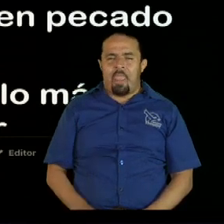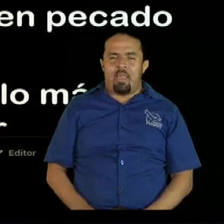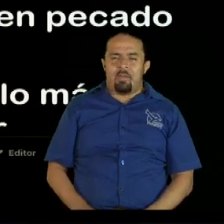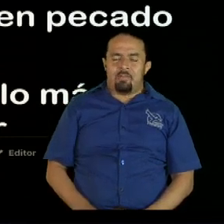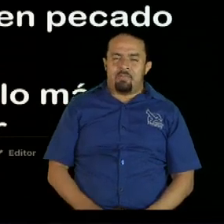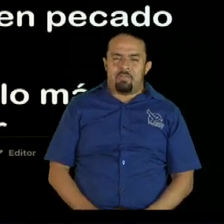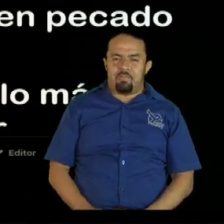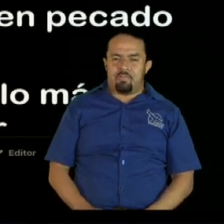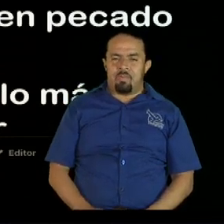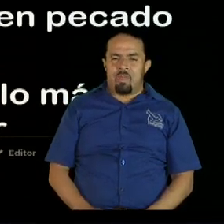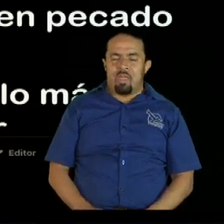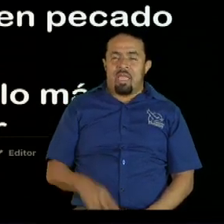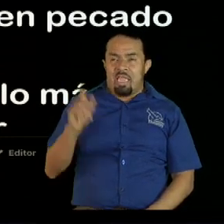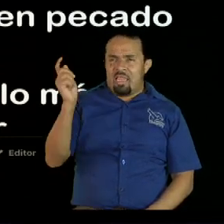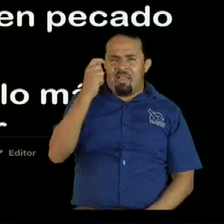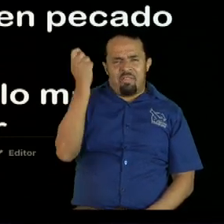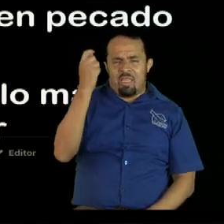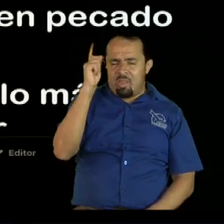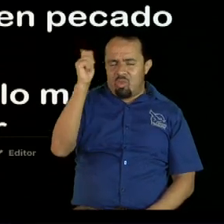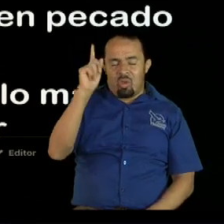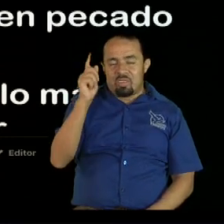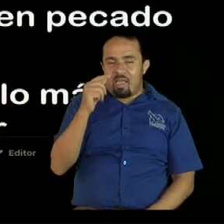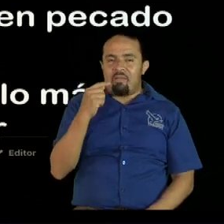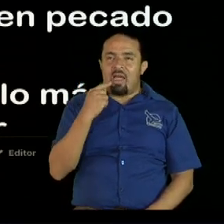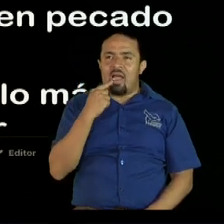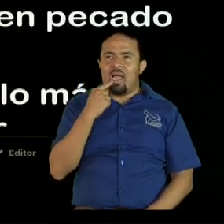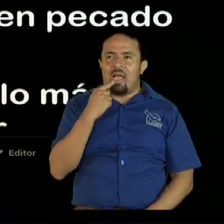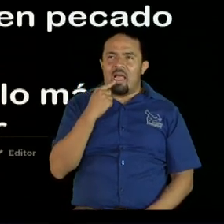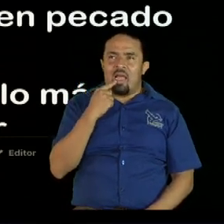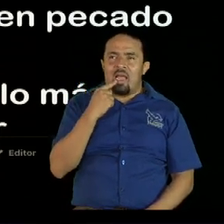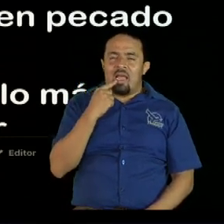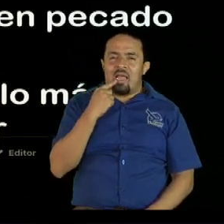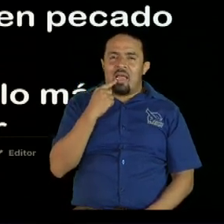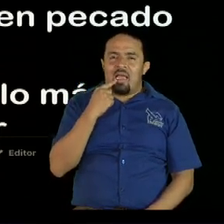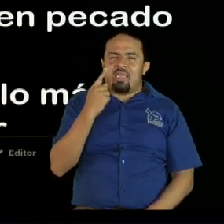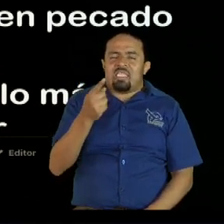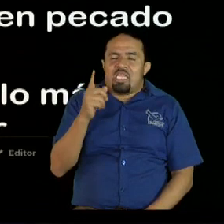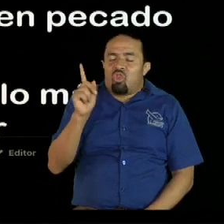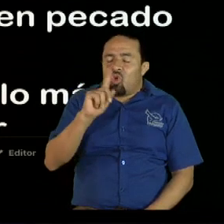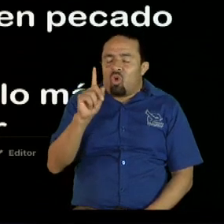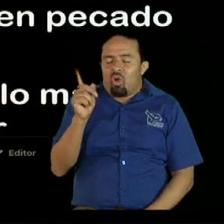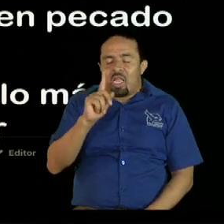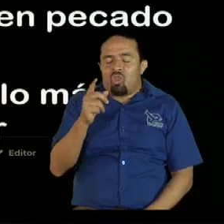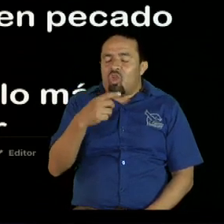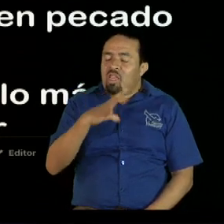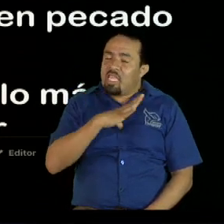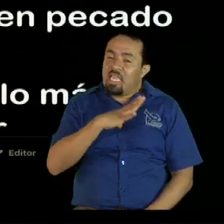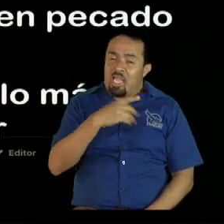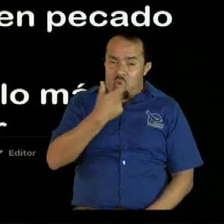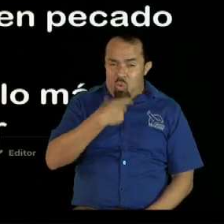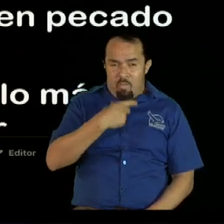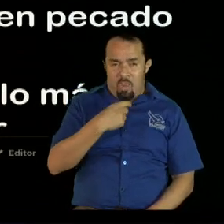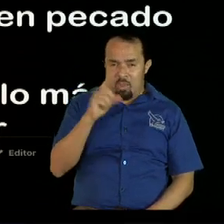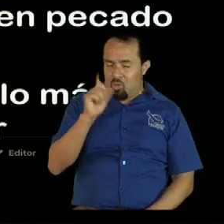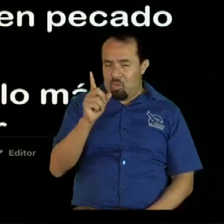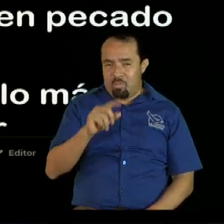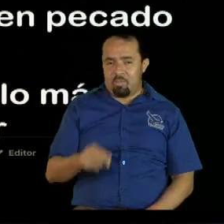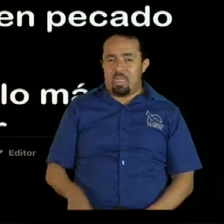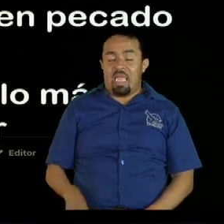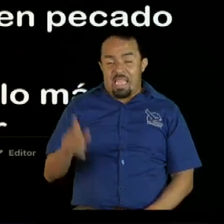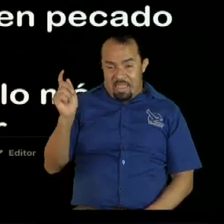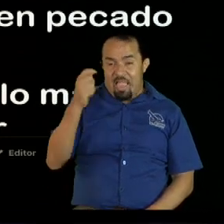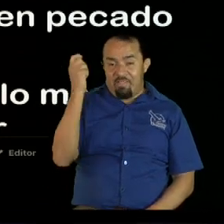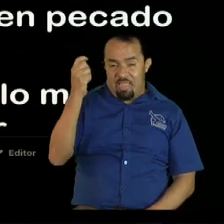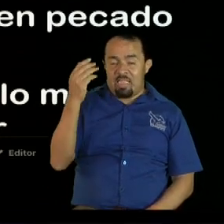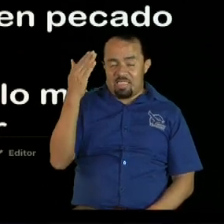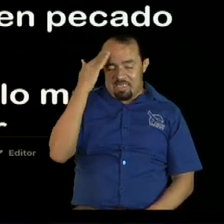azotea si sabe que su azotea da a la ventana de mi palacio, de mi alcoba? Y se sube a la